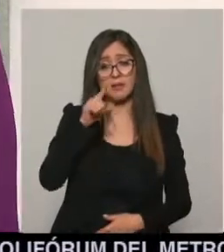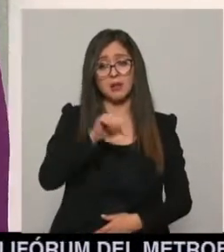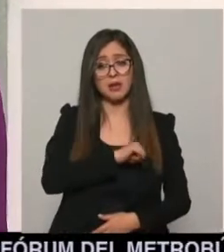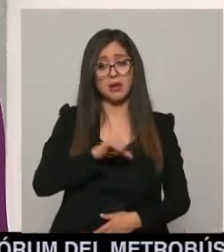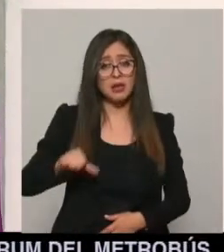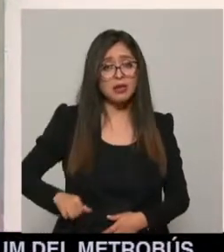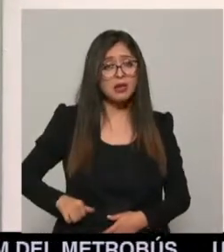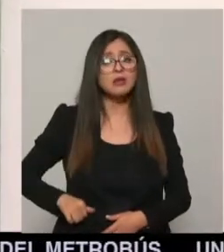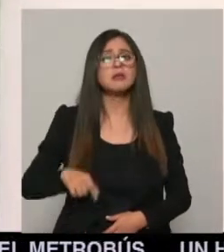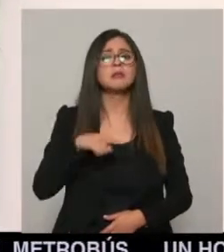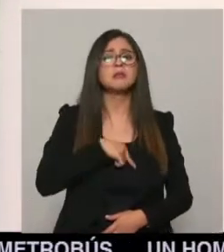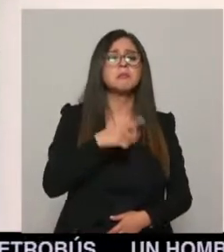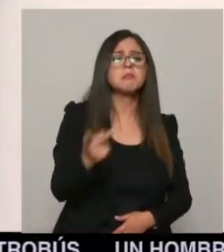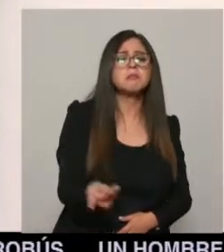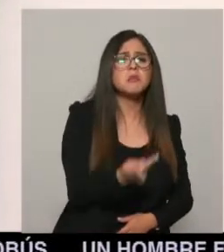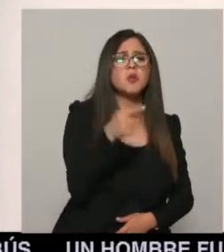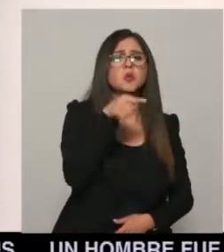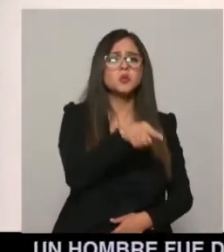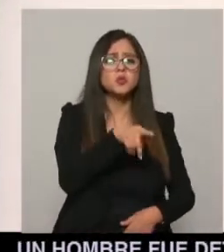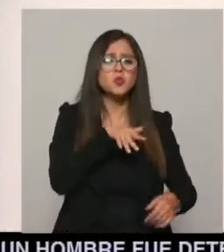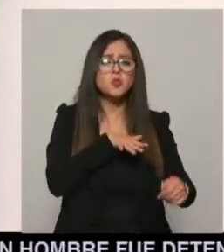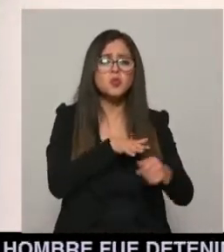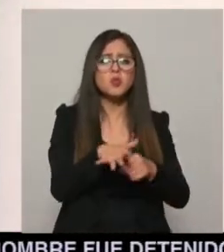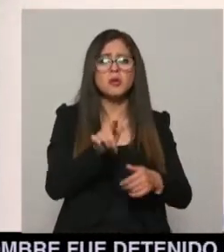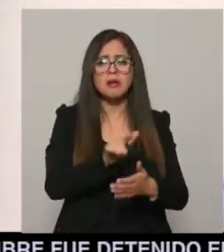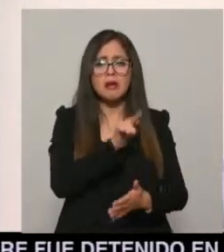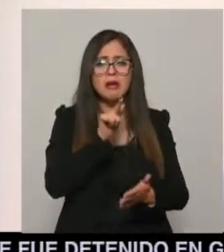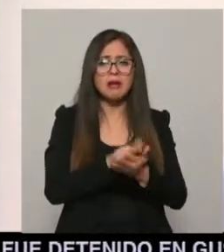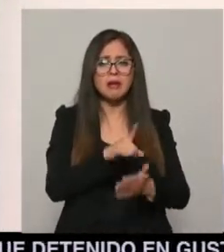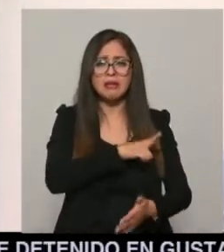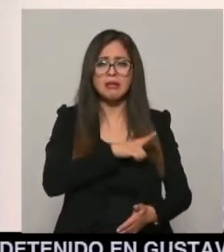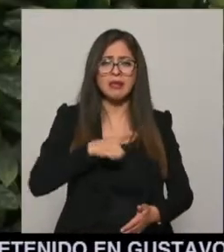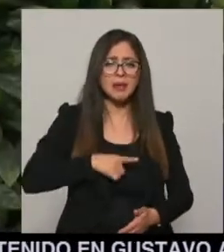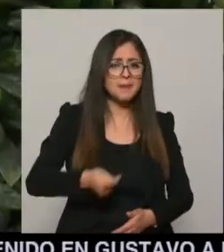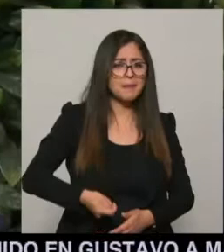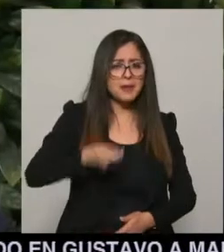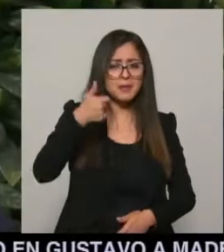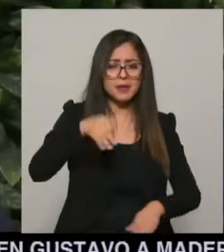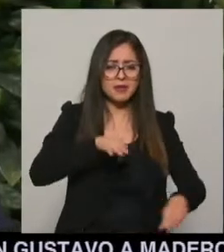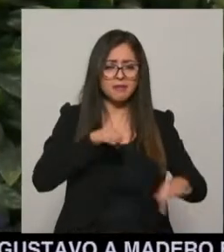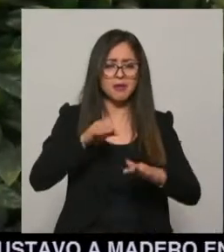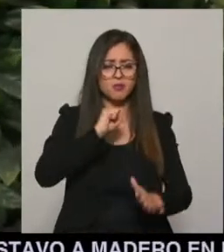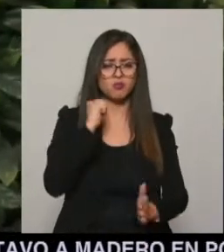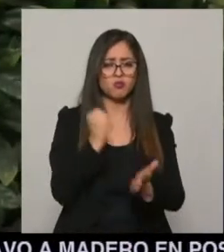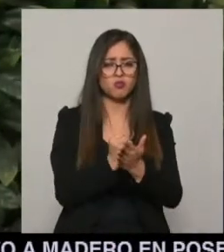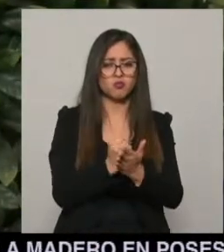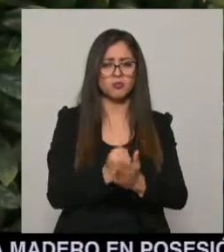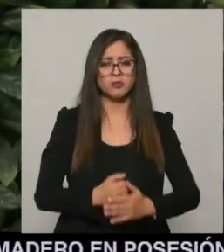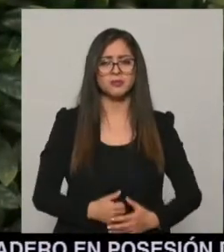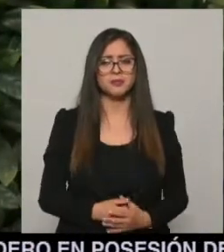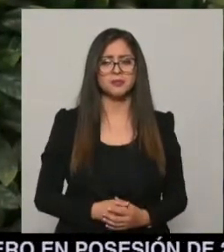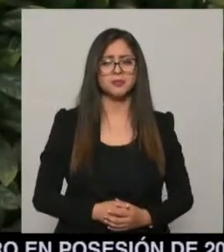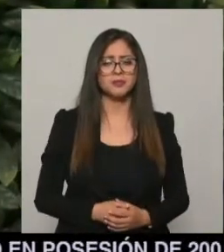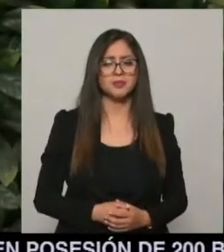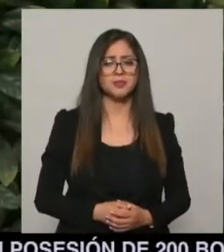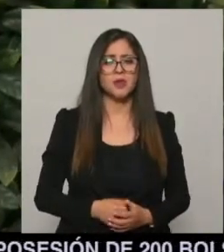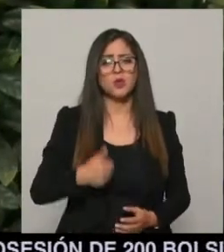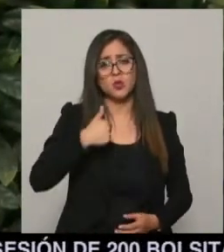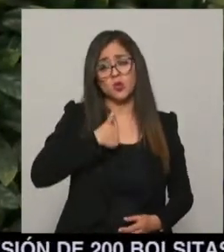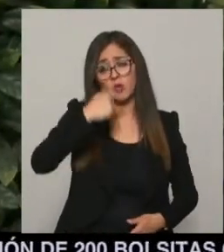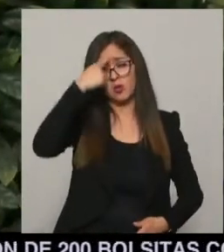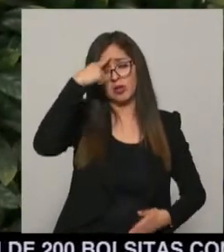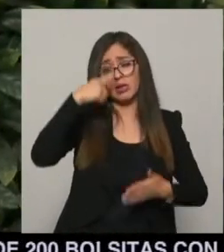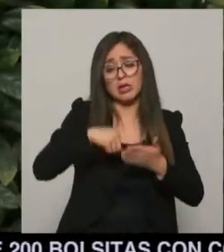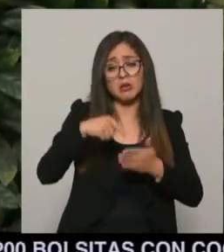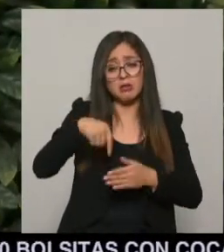es la ley, digamos que la primera que tiene que ser aprobada? Pues yo creo, Mariana, que este segundo periodo va a ser un periodo